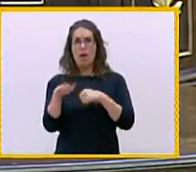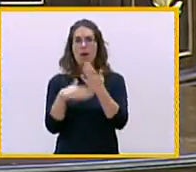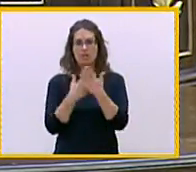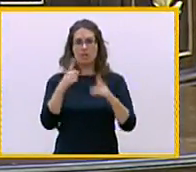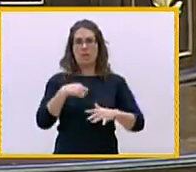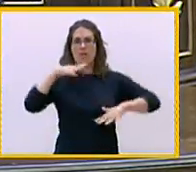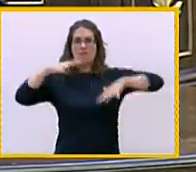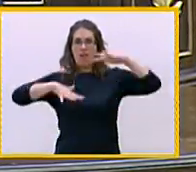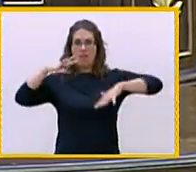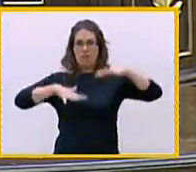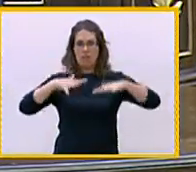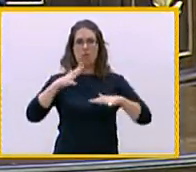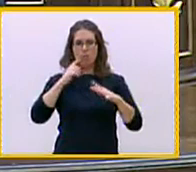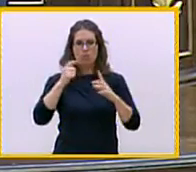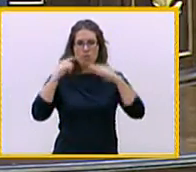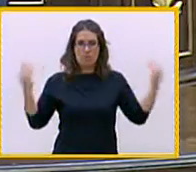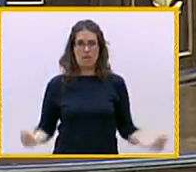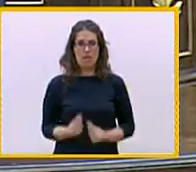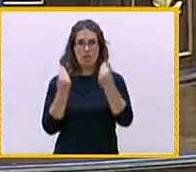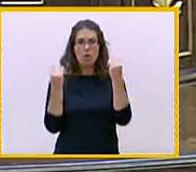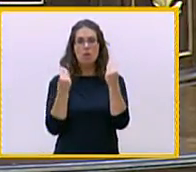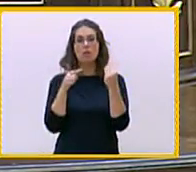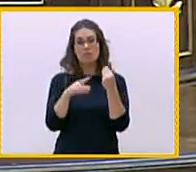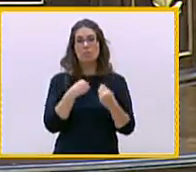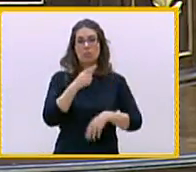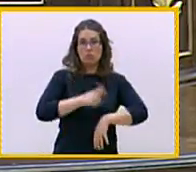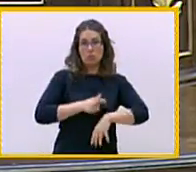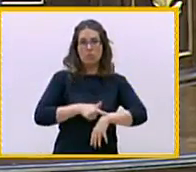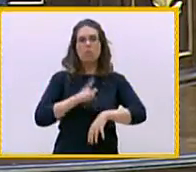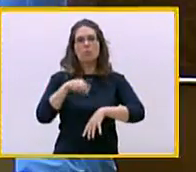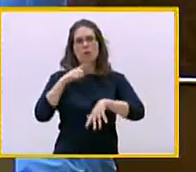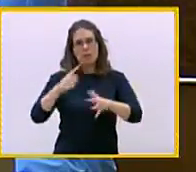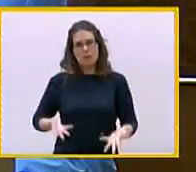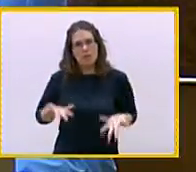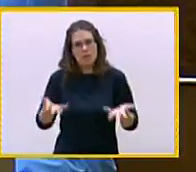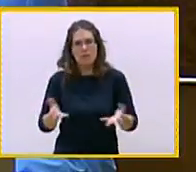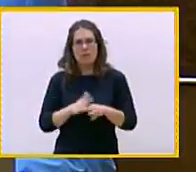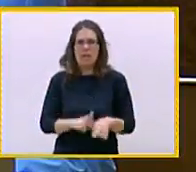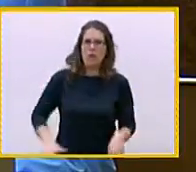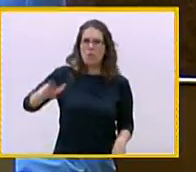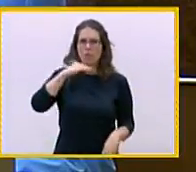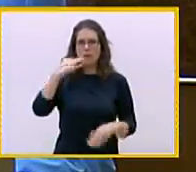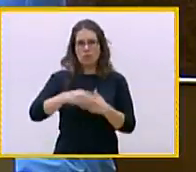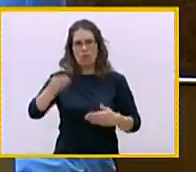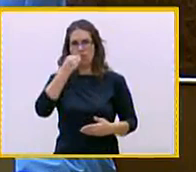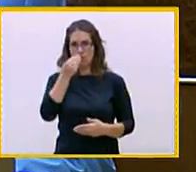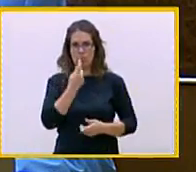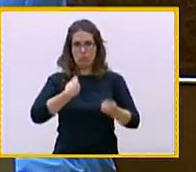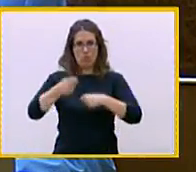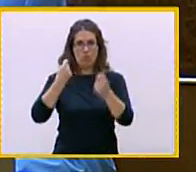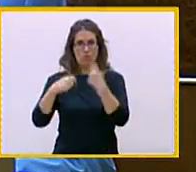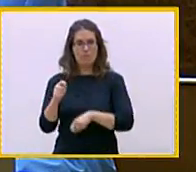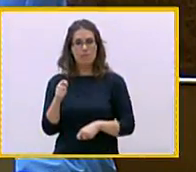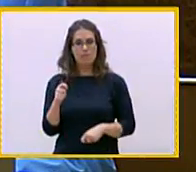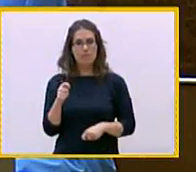habrán de impulsar a su vez una cierta recuperación del consumo. Tras este repaso a los indicadores, la situación del